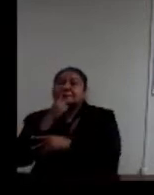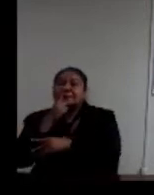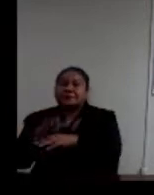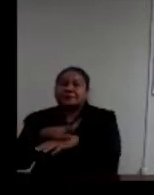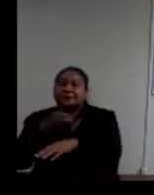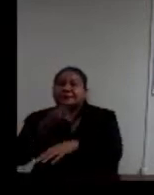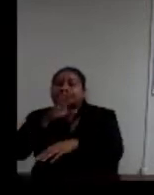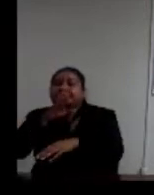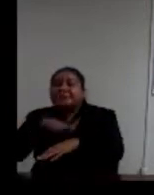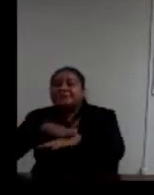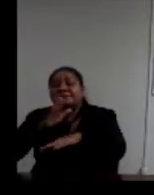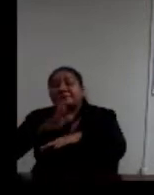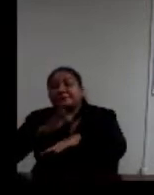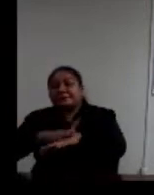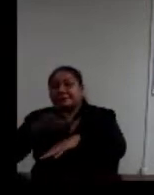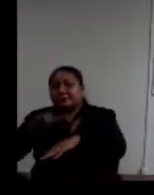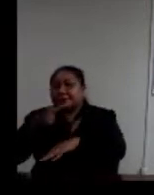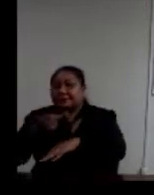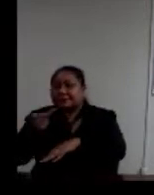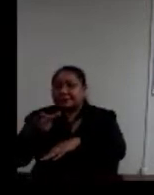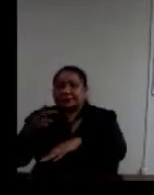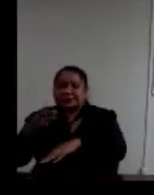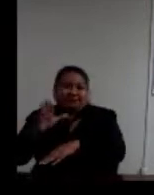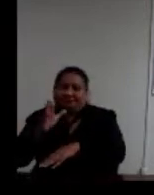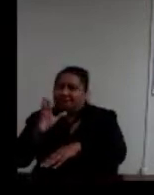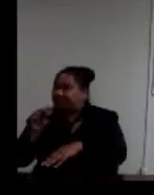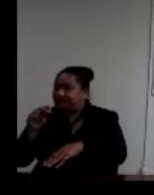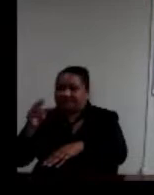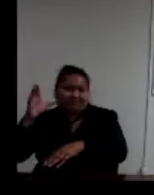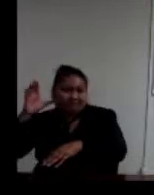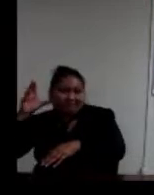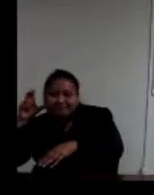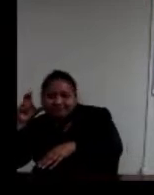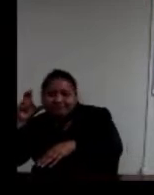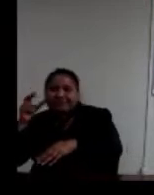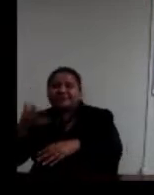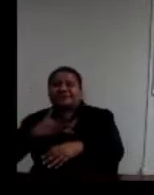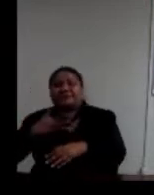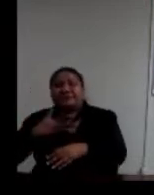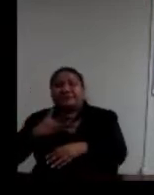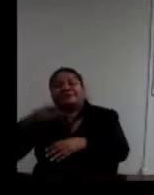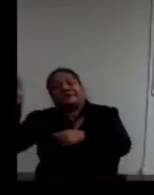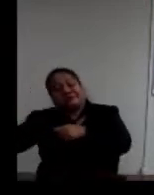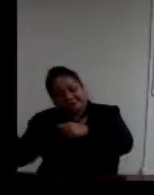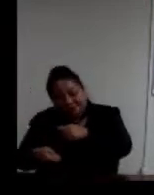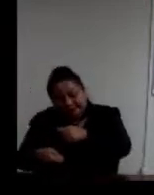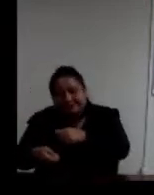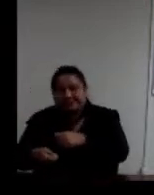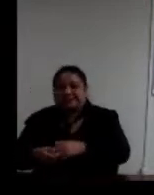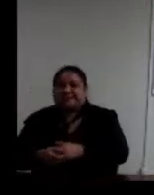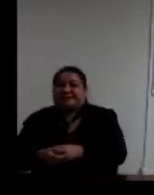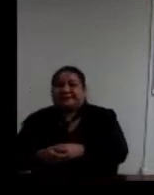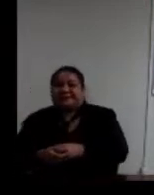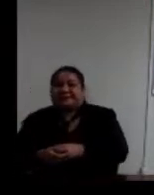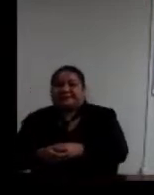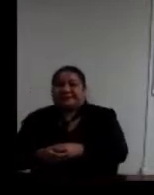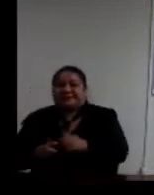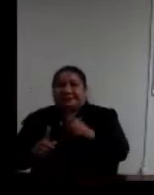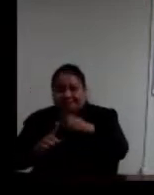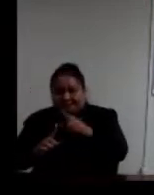por más que le hablo, no me escucha. Le tengo que pegar para que haga la